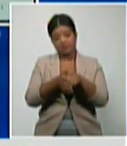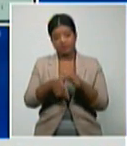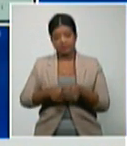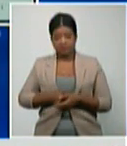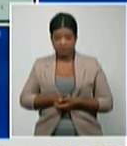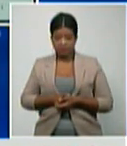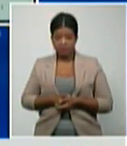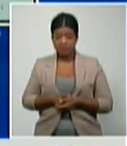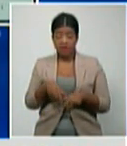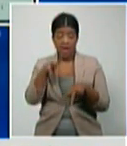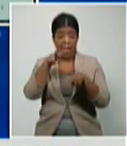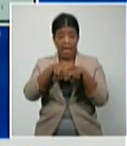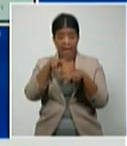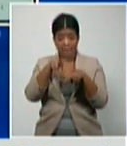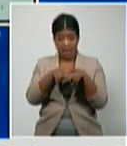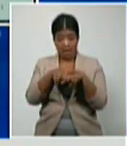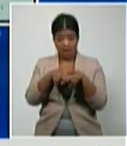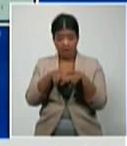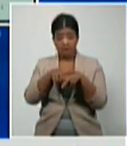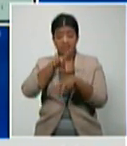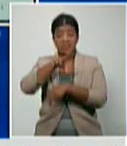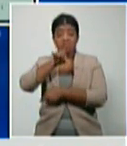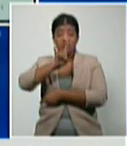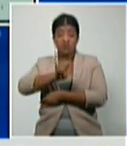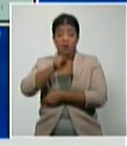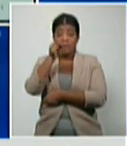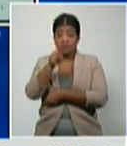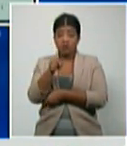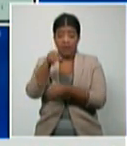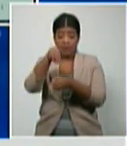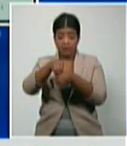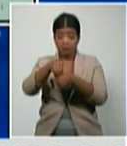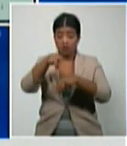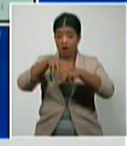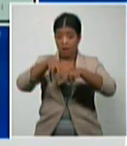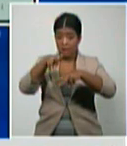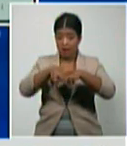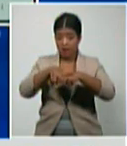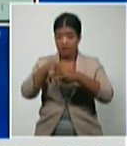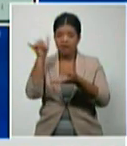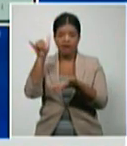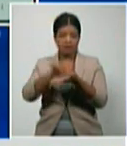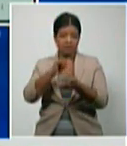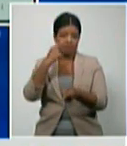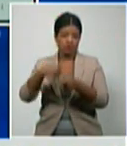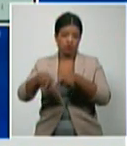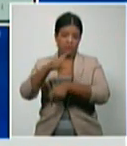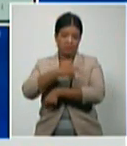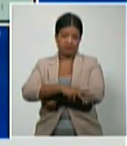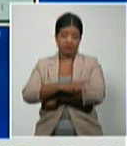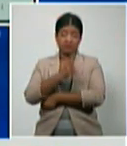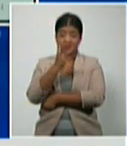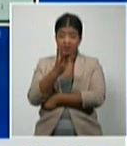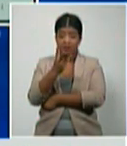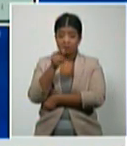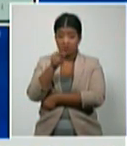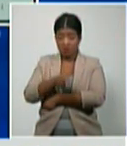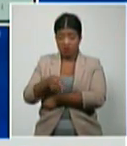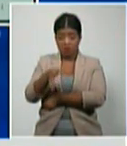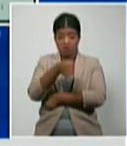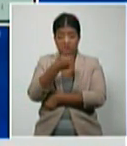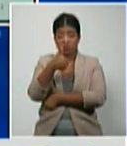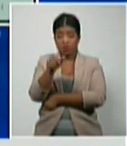Habana, los 19 casos importados que hubo ayer, 3 son del municipio 10 de octubre, 1 de